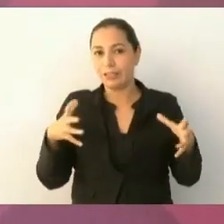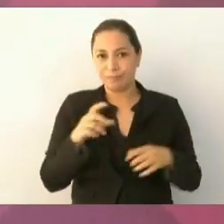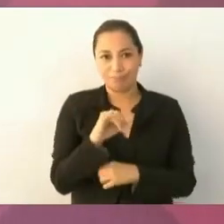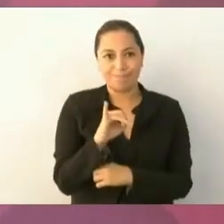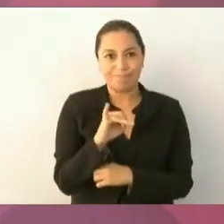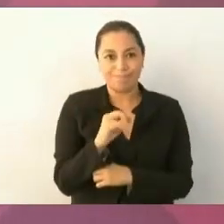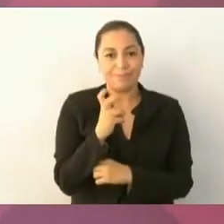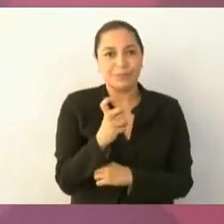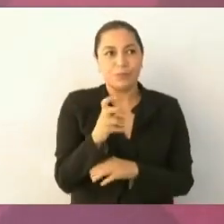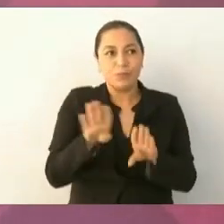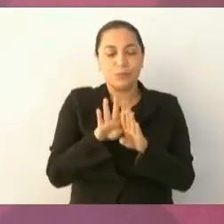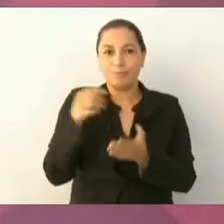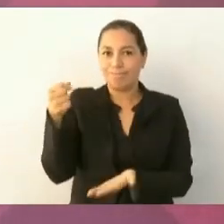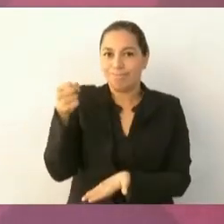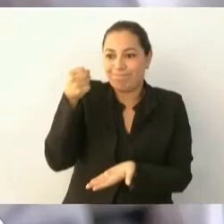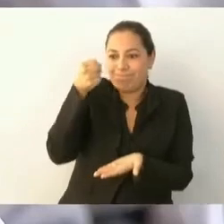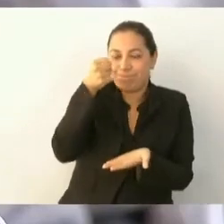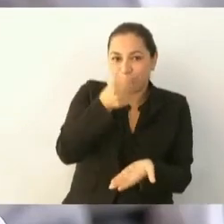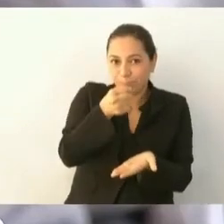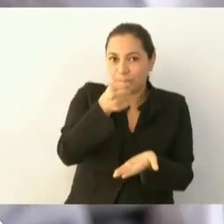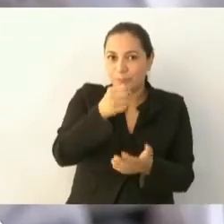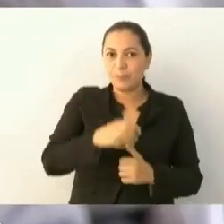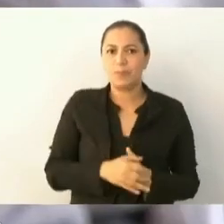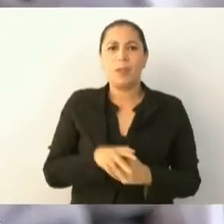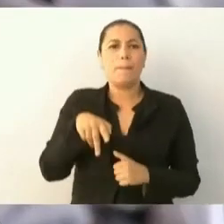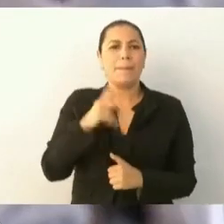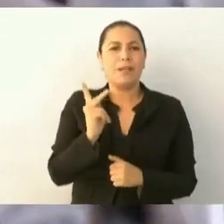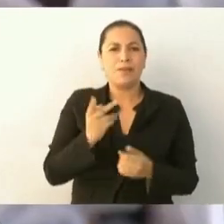la inversión, que no el gasto,